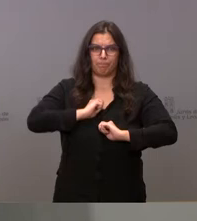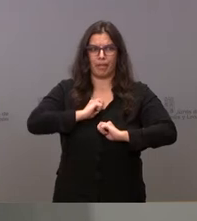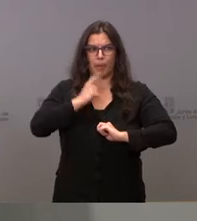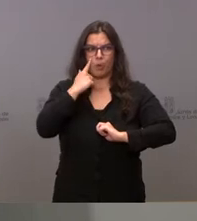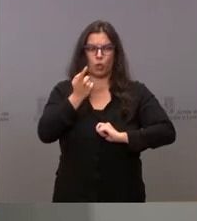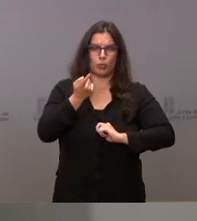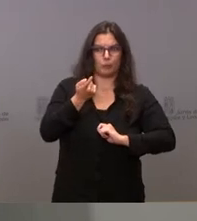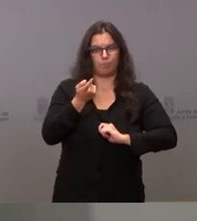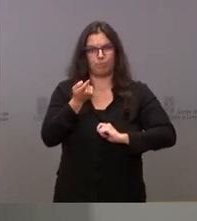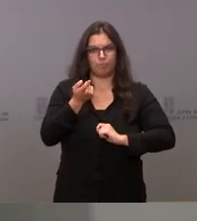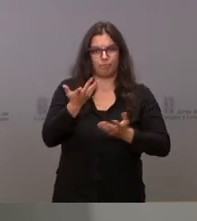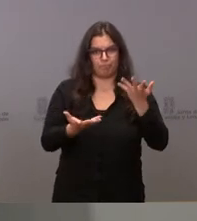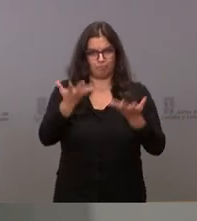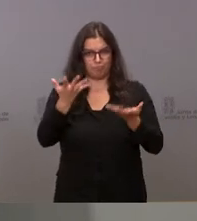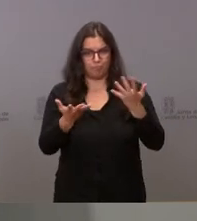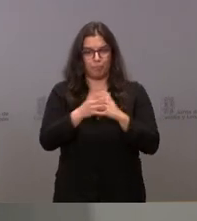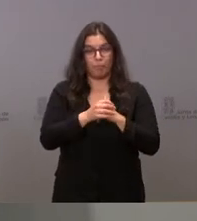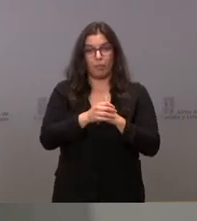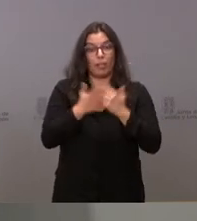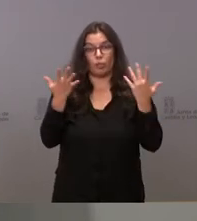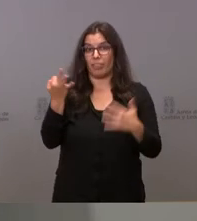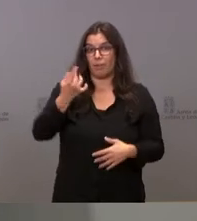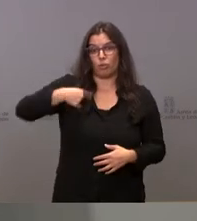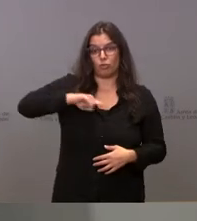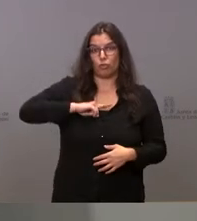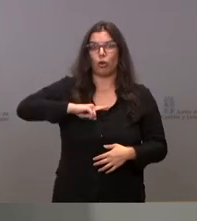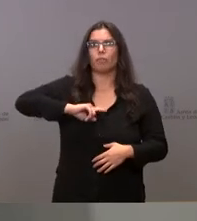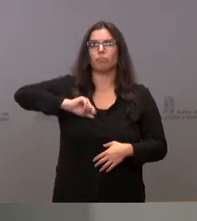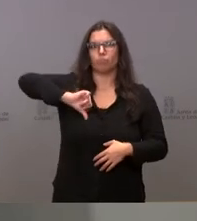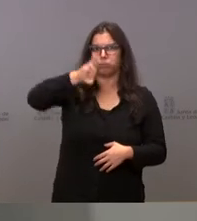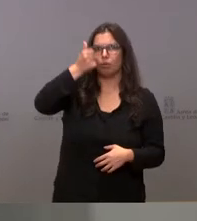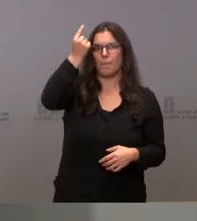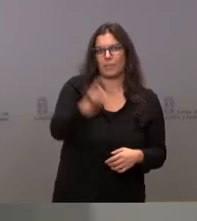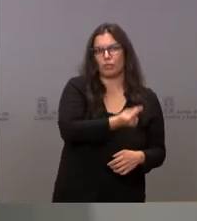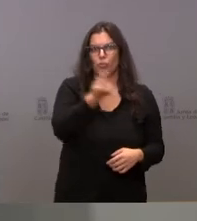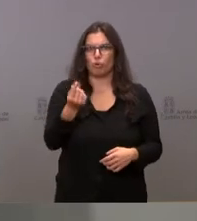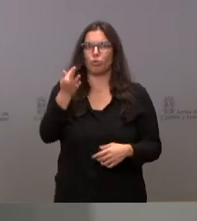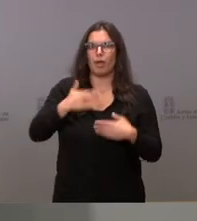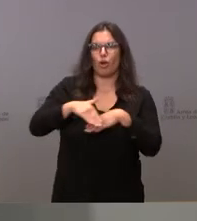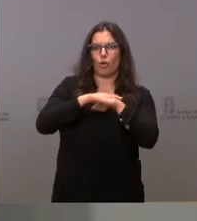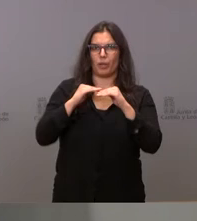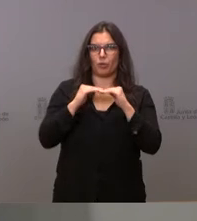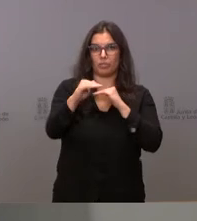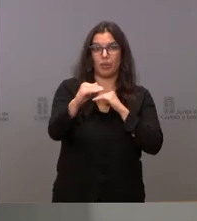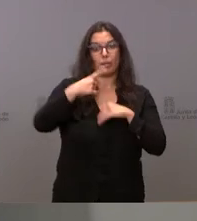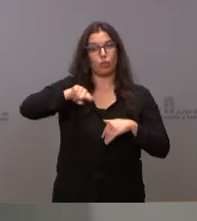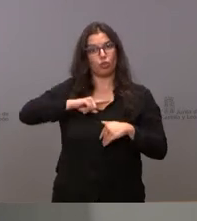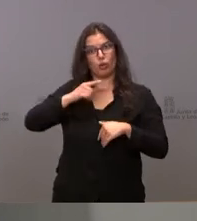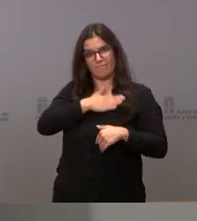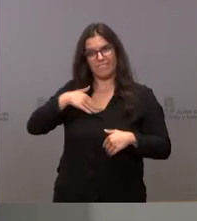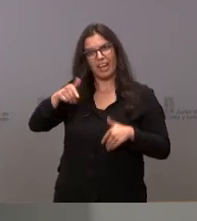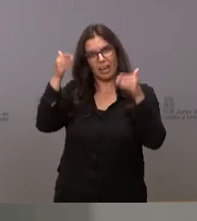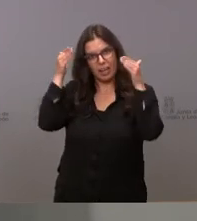eso nos obliga a tener unos presupuestos y un gobierno estable. Y eso es en lo que nosotros estamos.